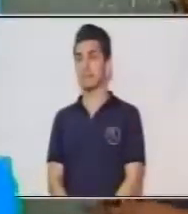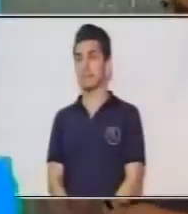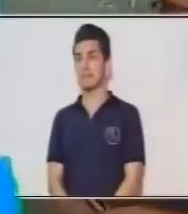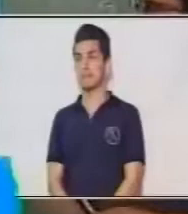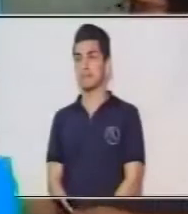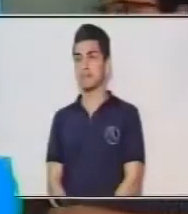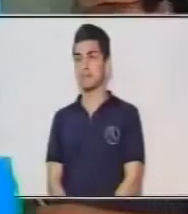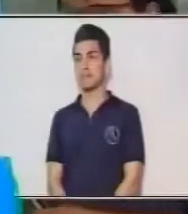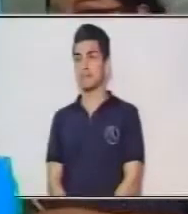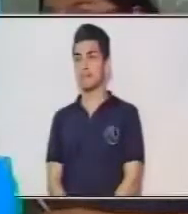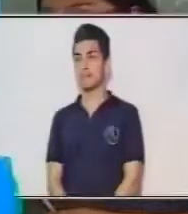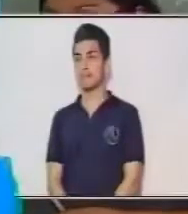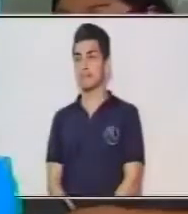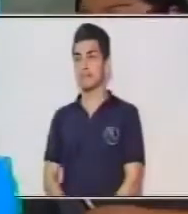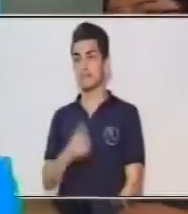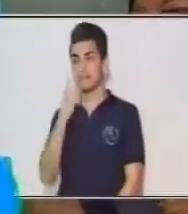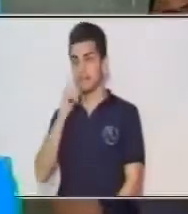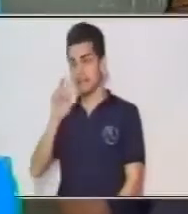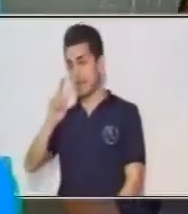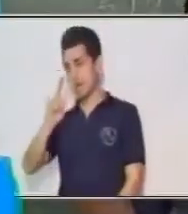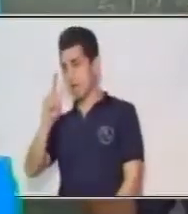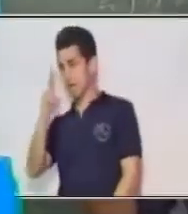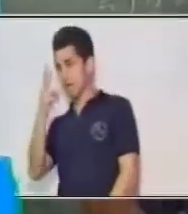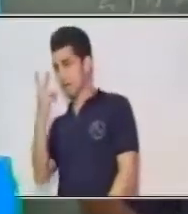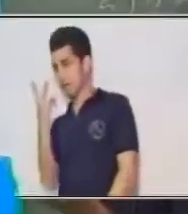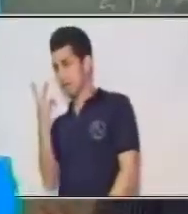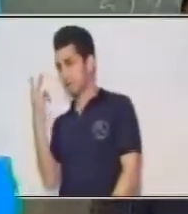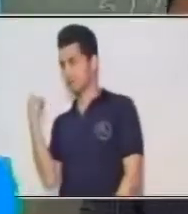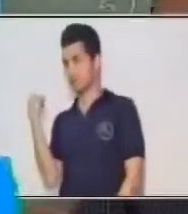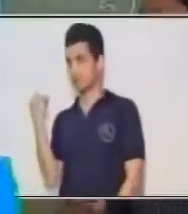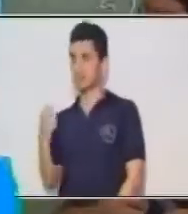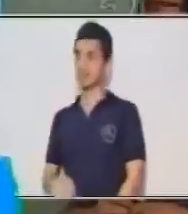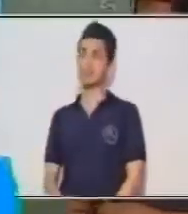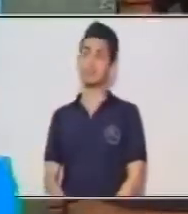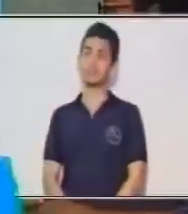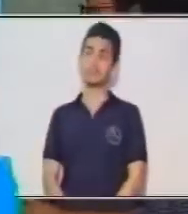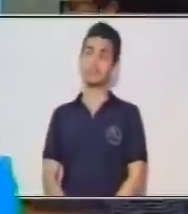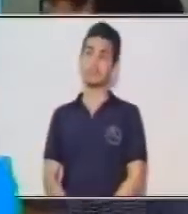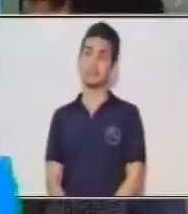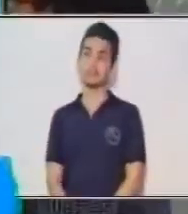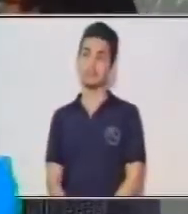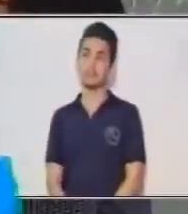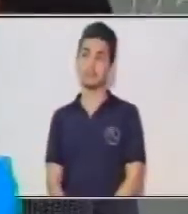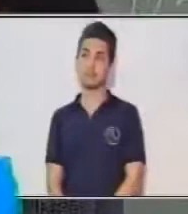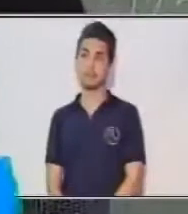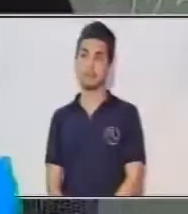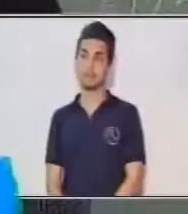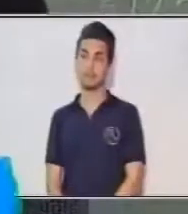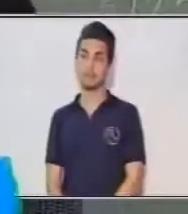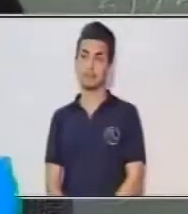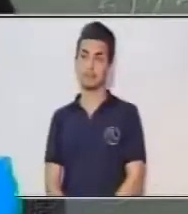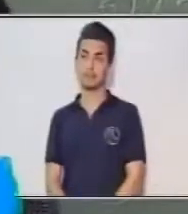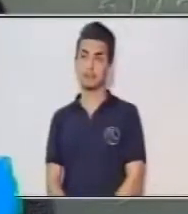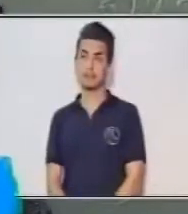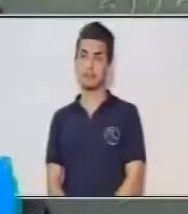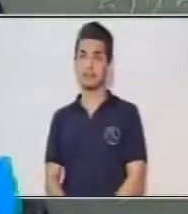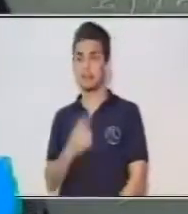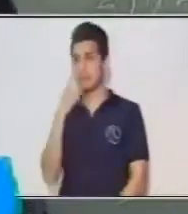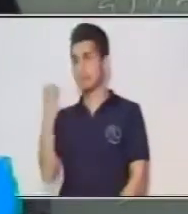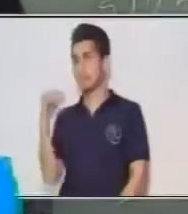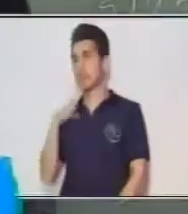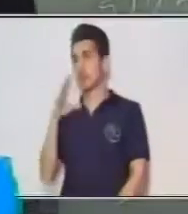Ahora acá es al revés. ¿Qué resultado tendríamos? Muy bien. Tenemos acá